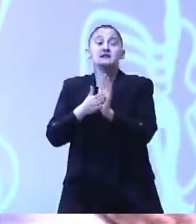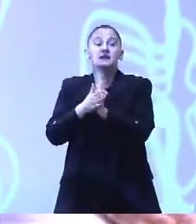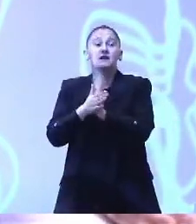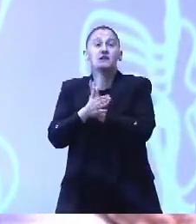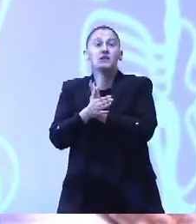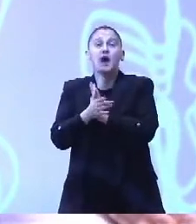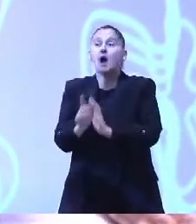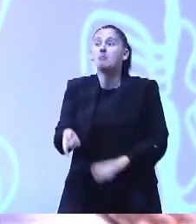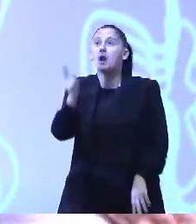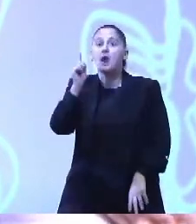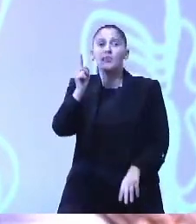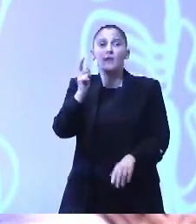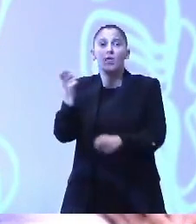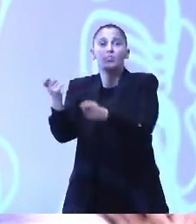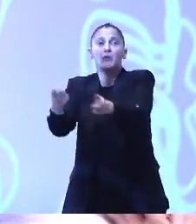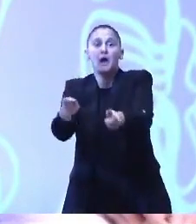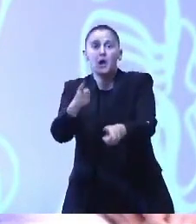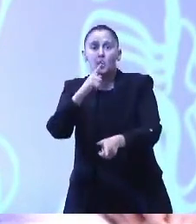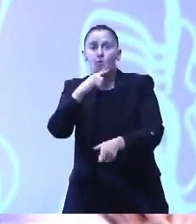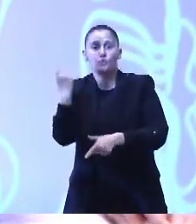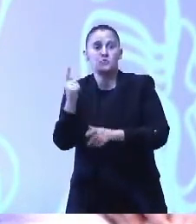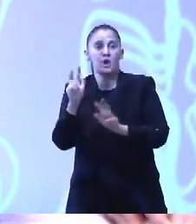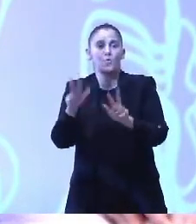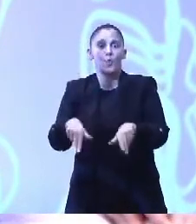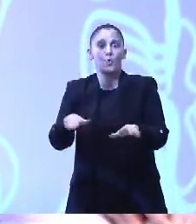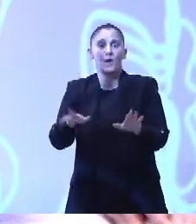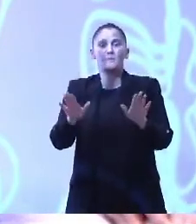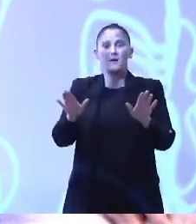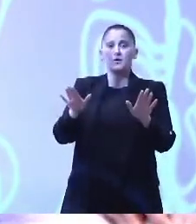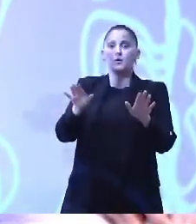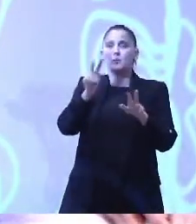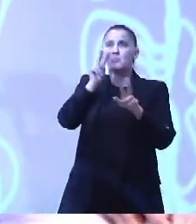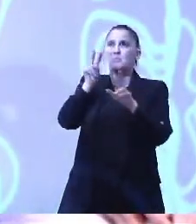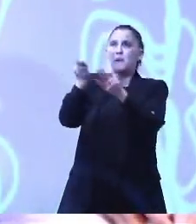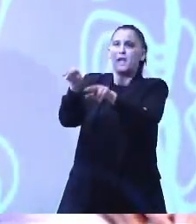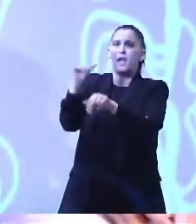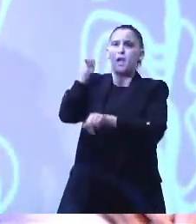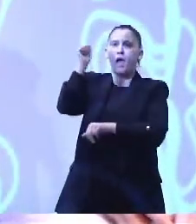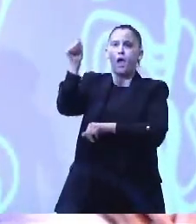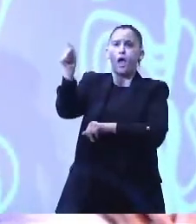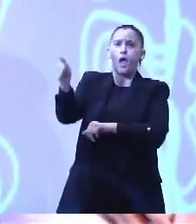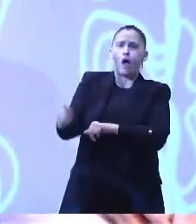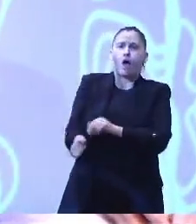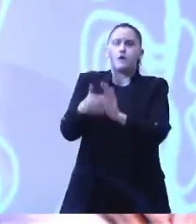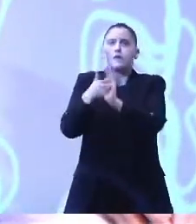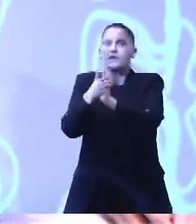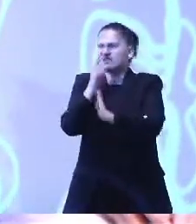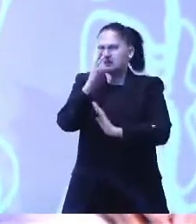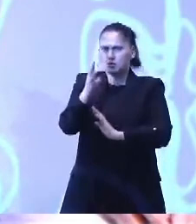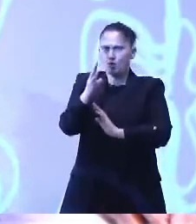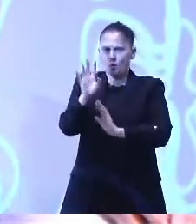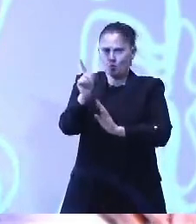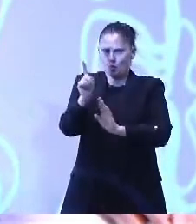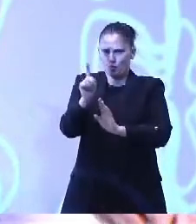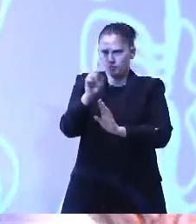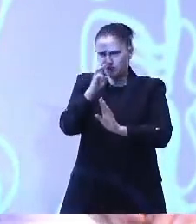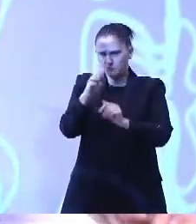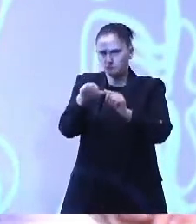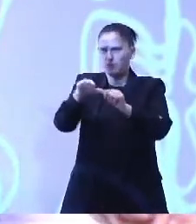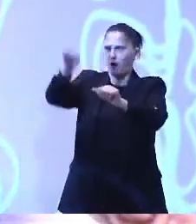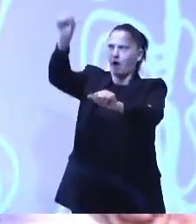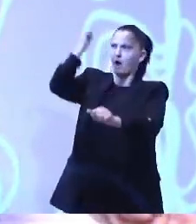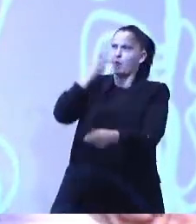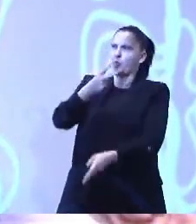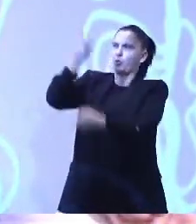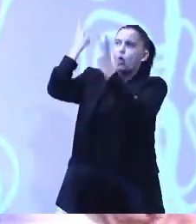ninguna amenaza para Rusia. Y lo que sí que hemos visto durante estos últimos años, no solamente estos 3 años, sino si nos remontamos al